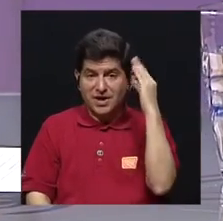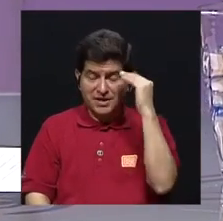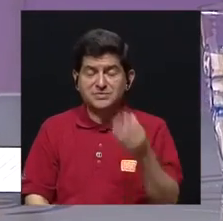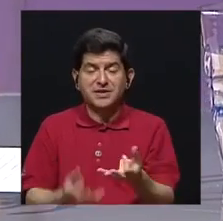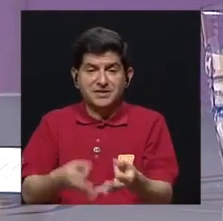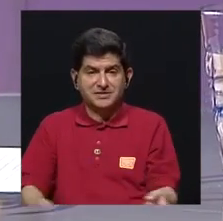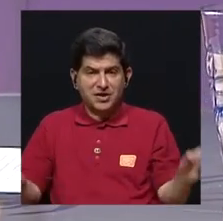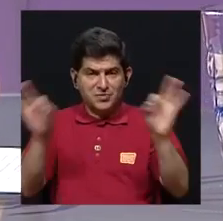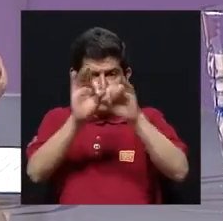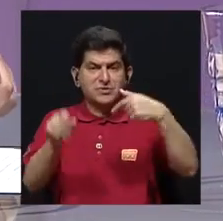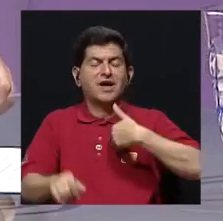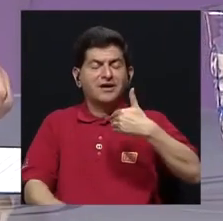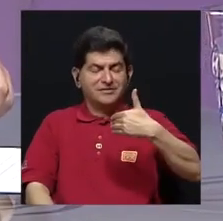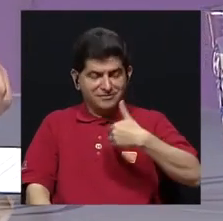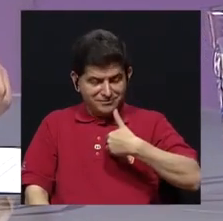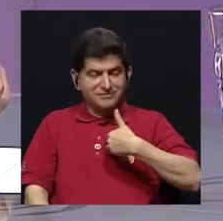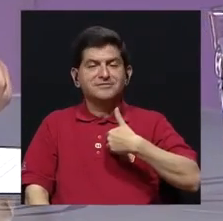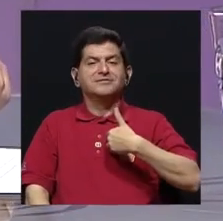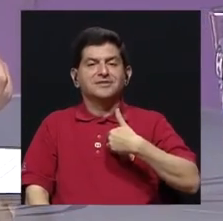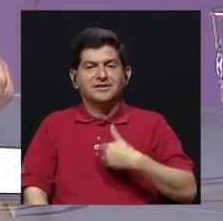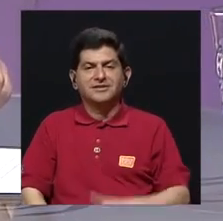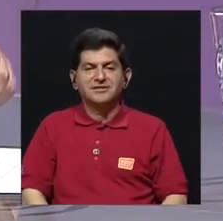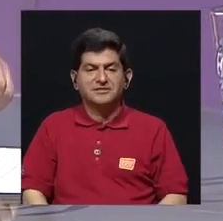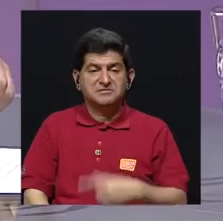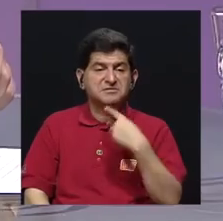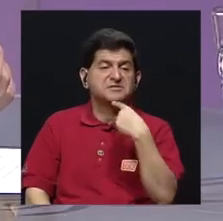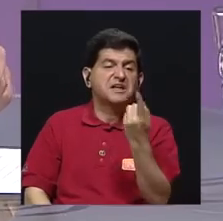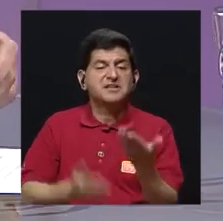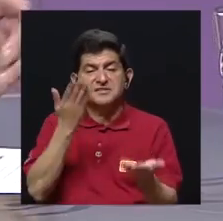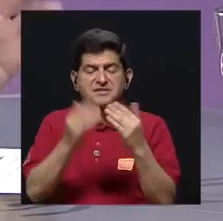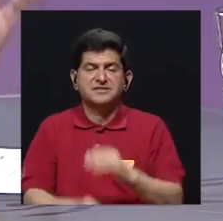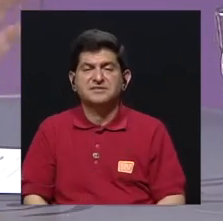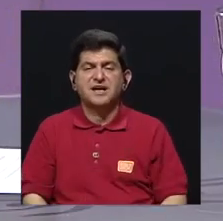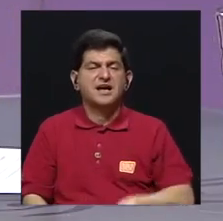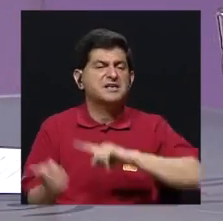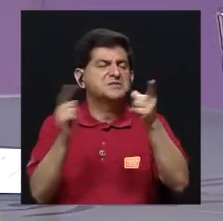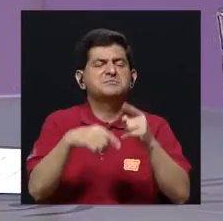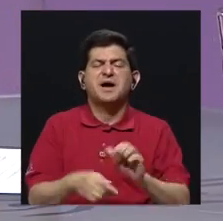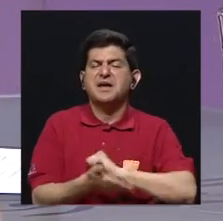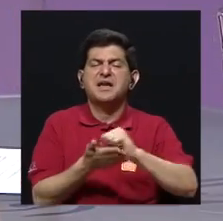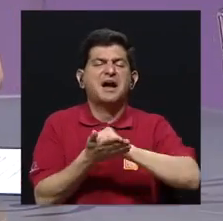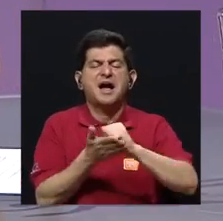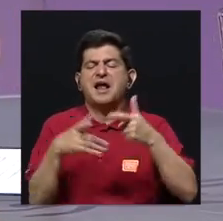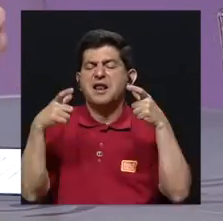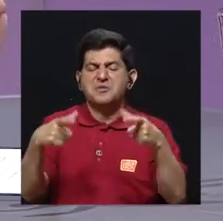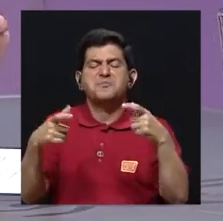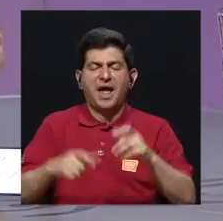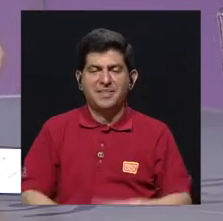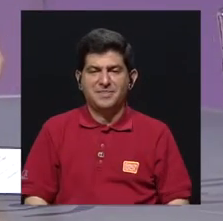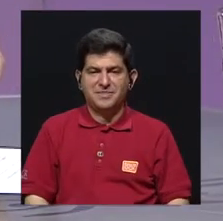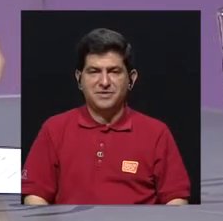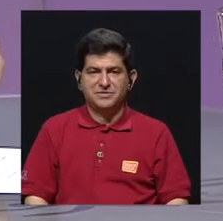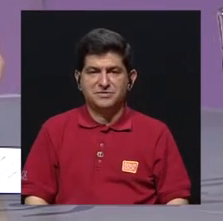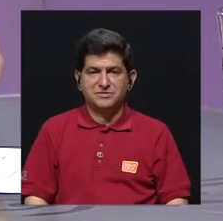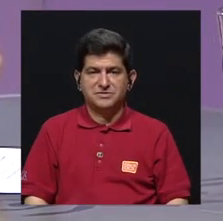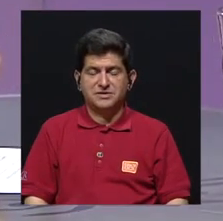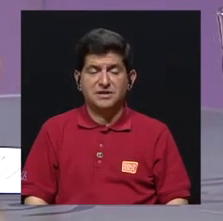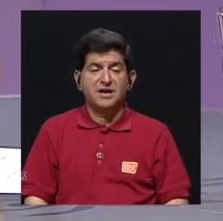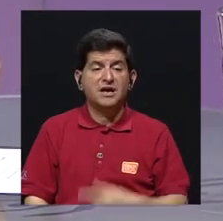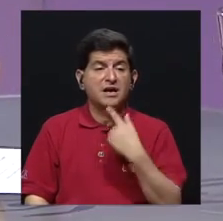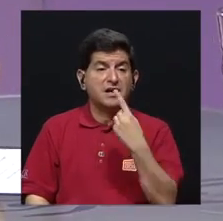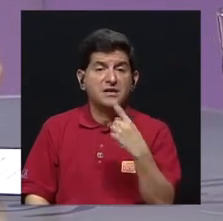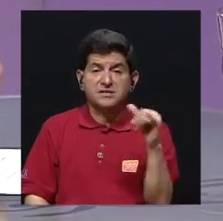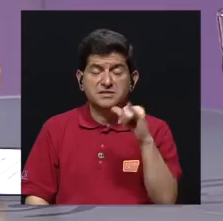tenido. Porque desde decirte, vayan a lavar platos, entonces hacer ese eco que te está